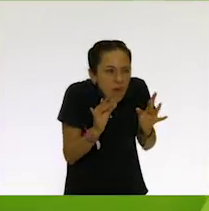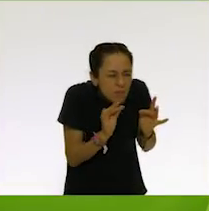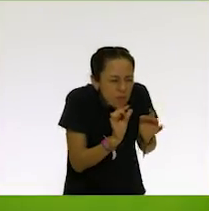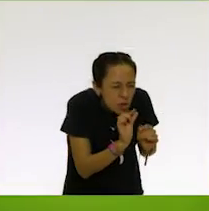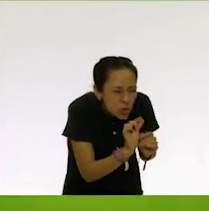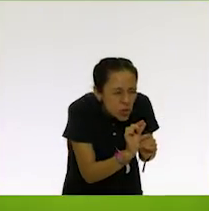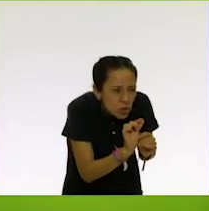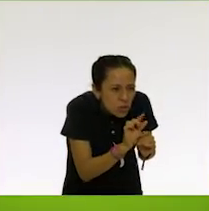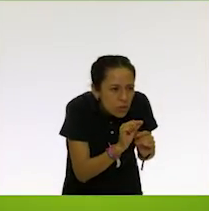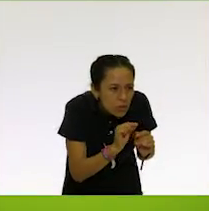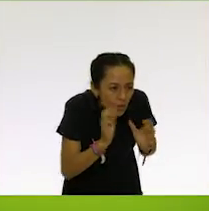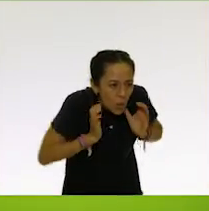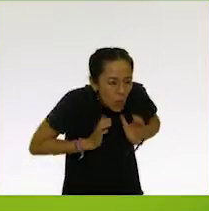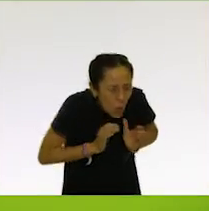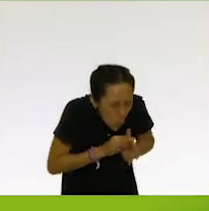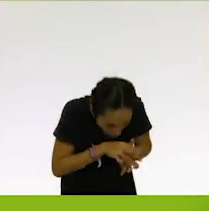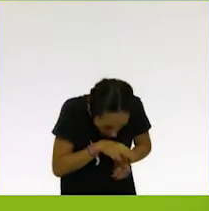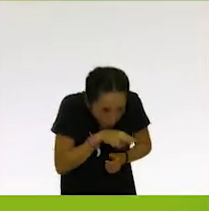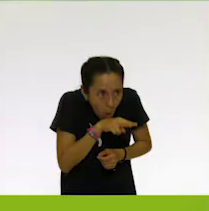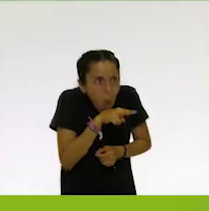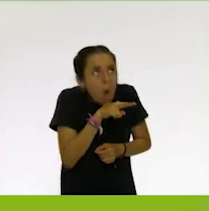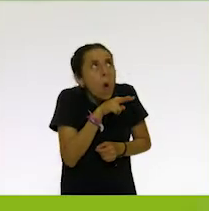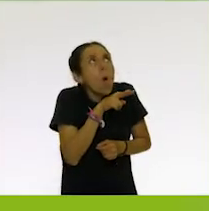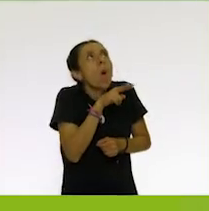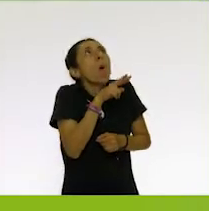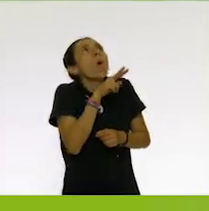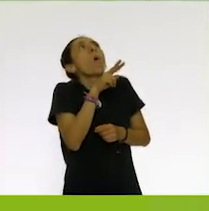enorme. Era un